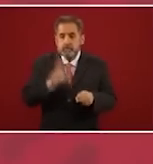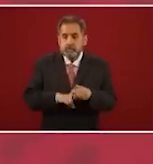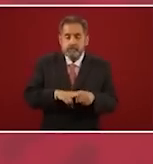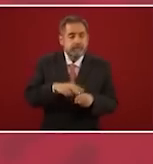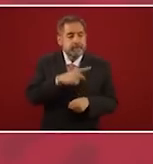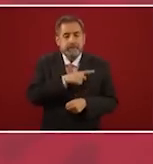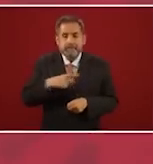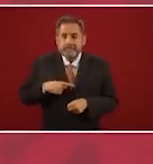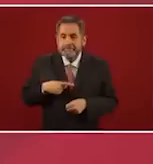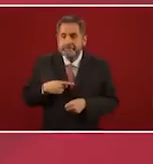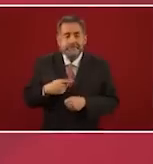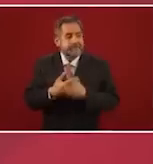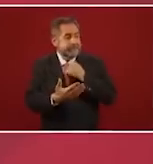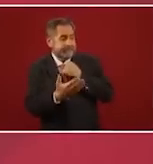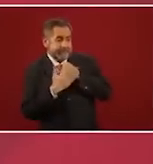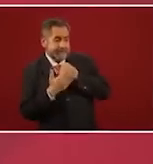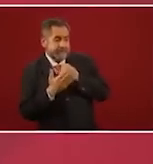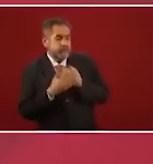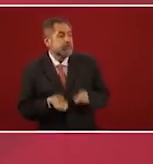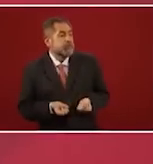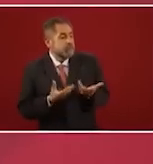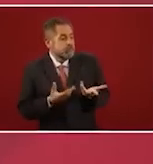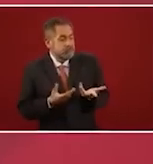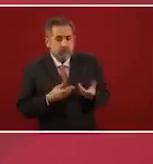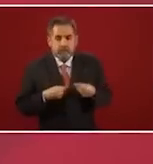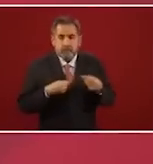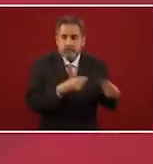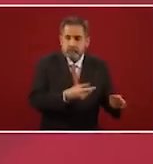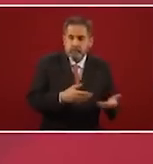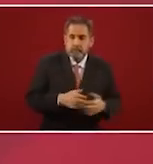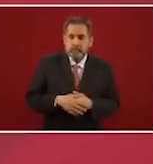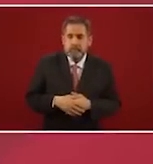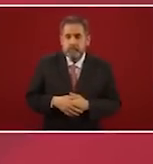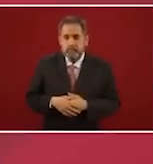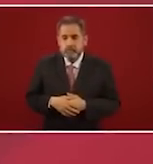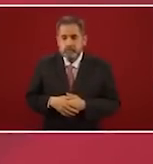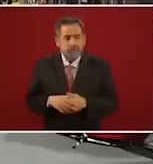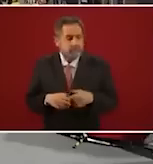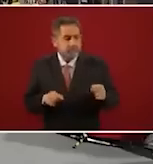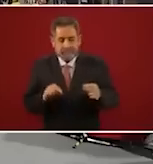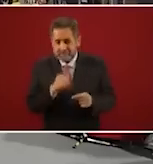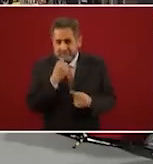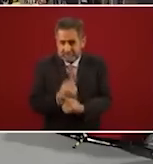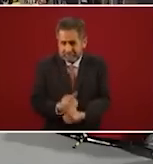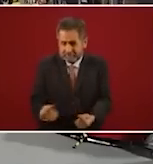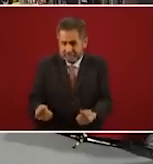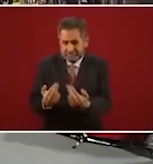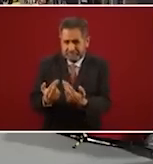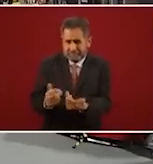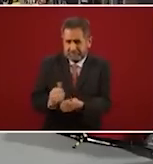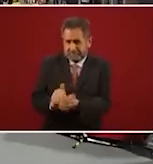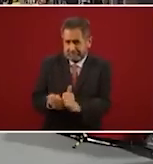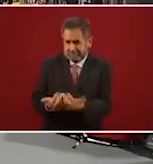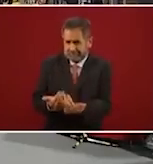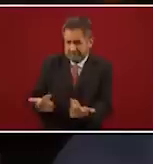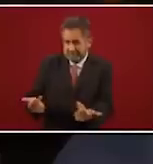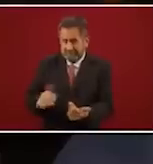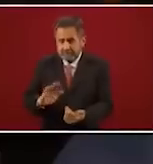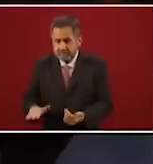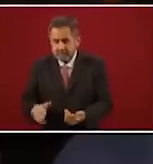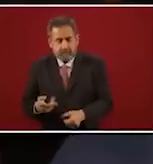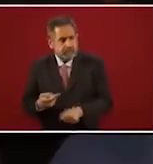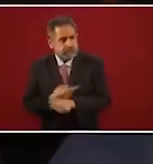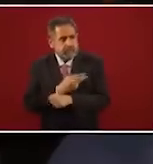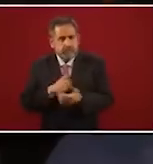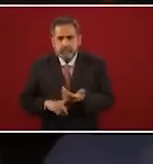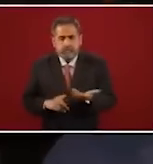decir: me falta esto, y mientras no estamos listos. Mientras la salud del niño se deteriora. Claro que sí. ¿Qué